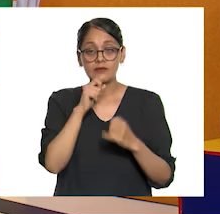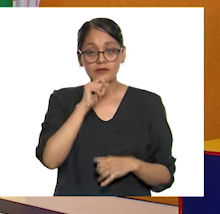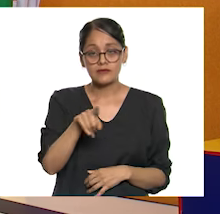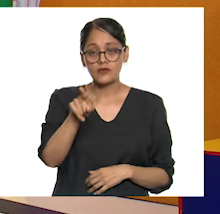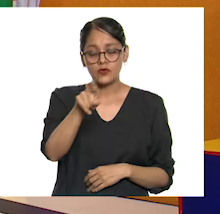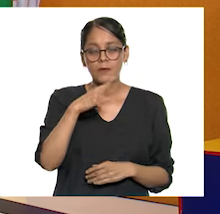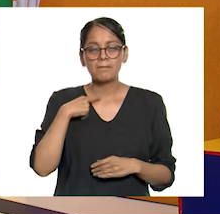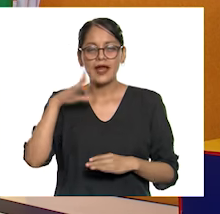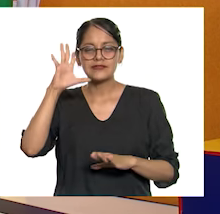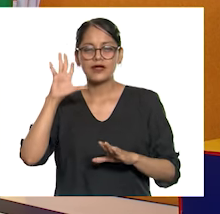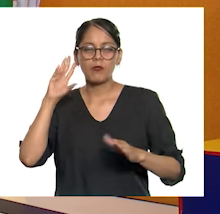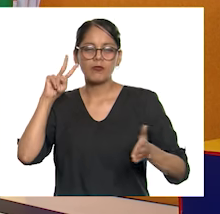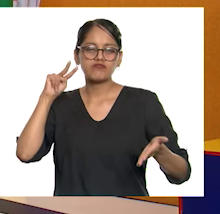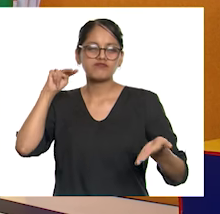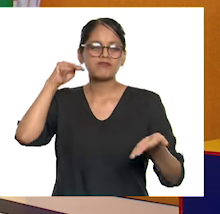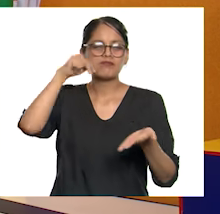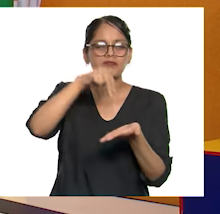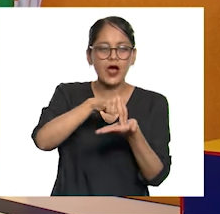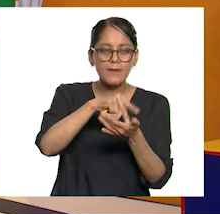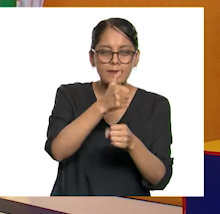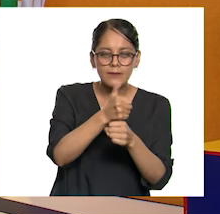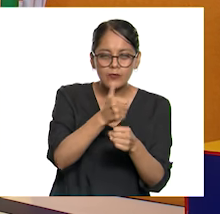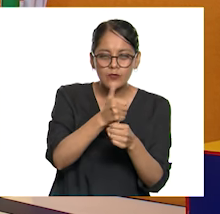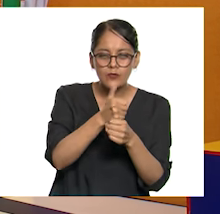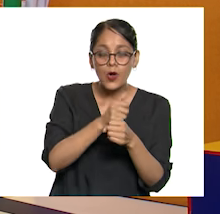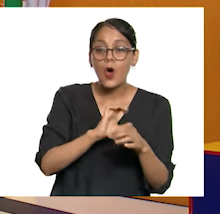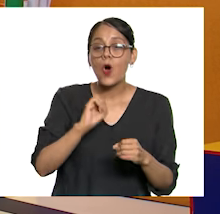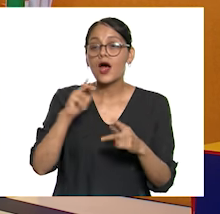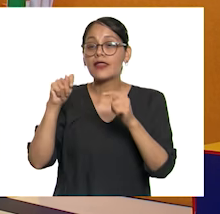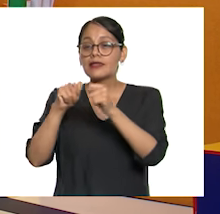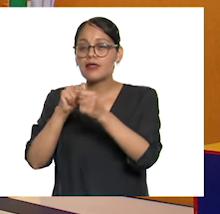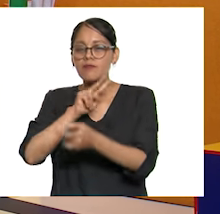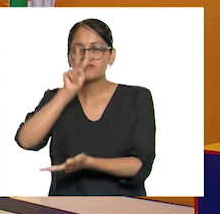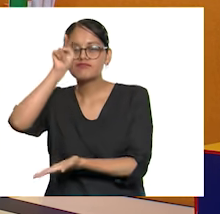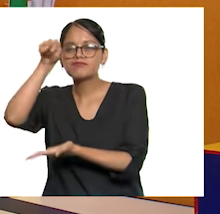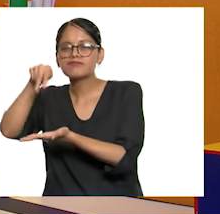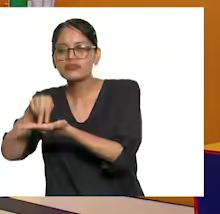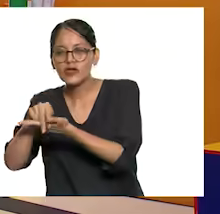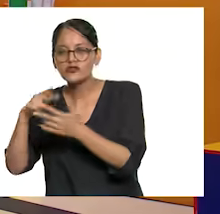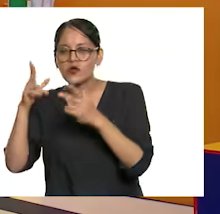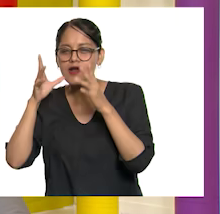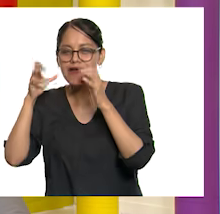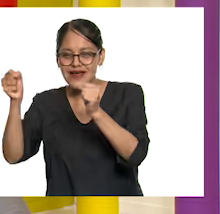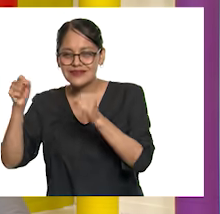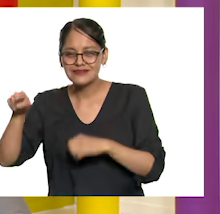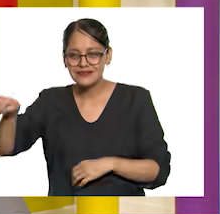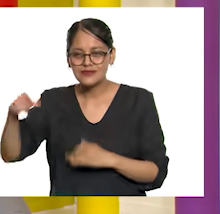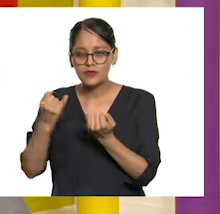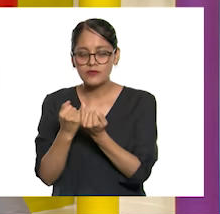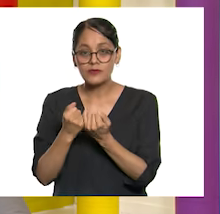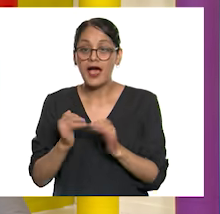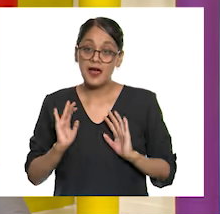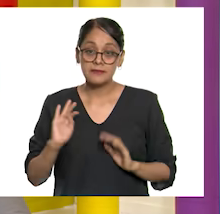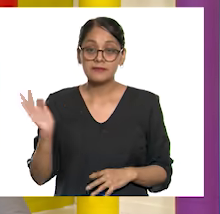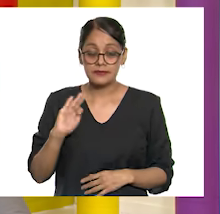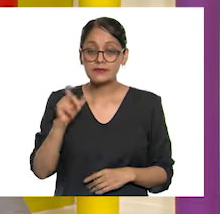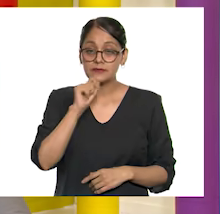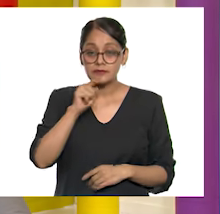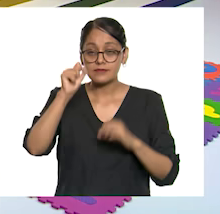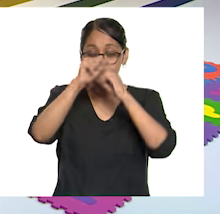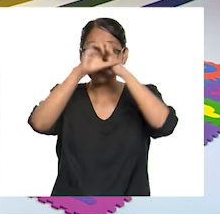trasladas a la casa de la abuelita o de los tíos en algún rancho, ¿no? O algo así. Sí, ahí ya nuestra